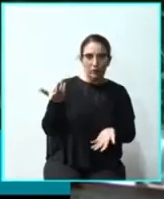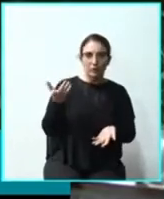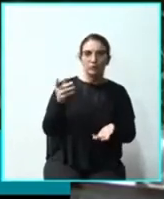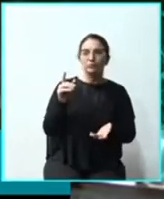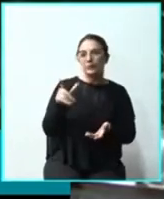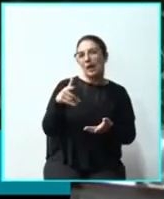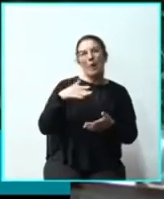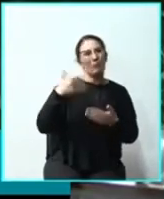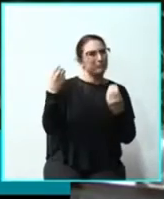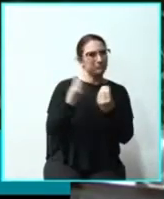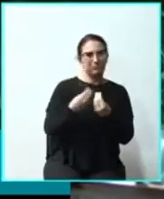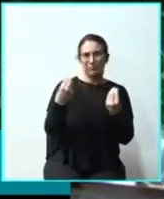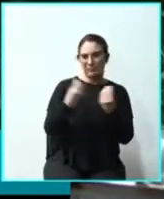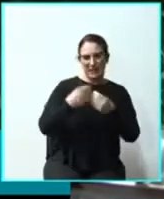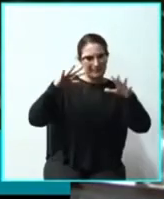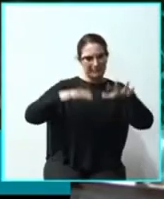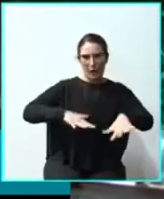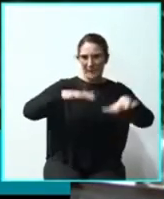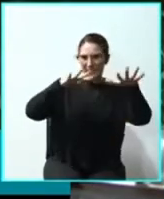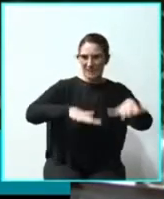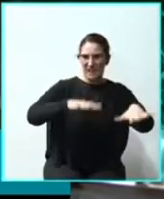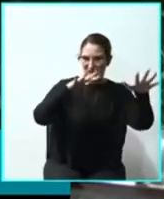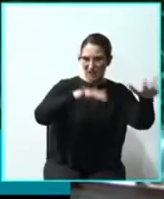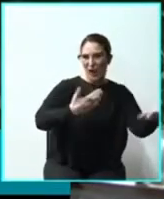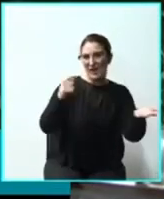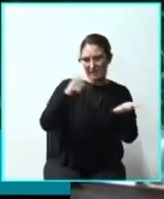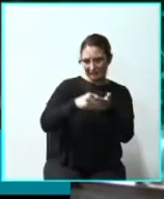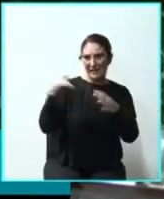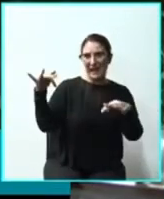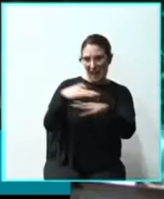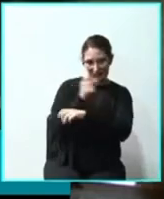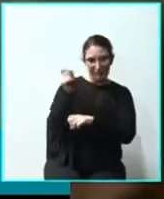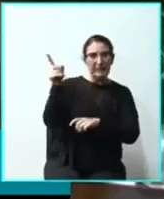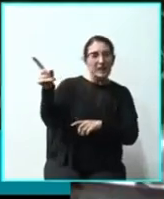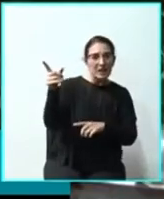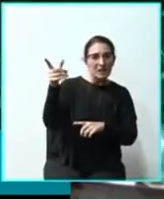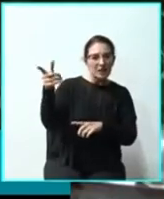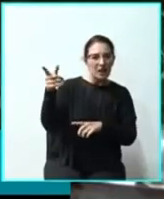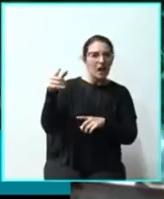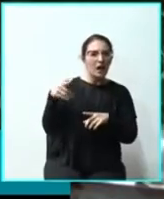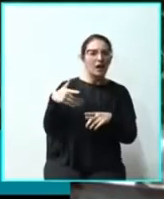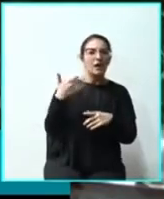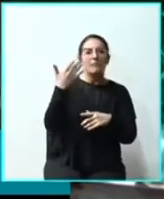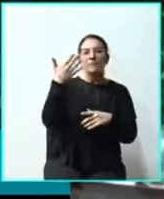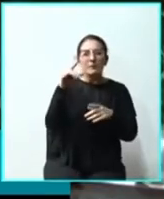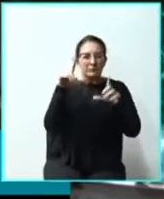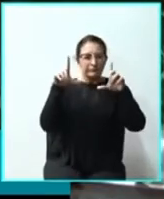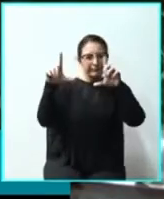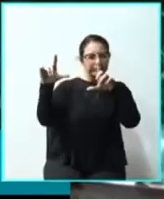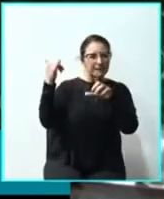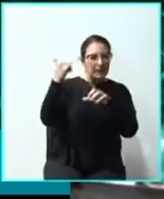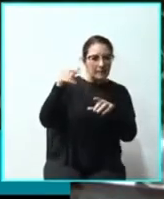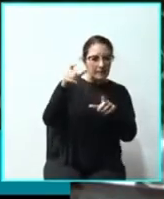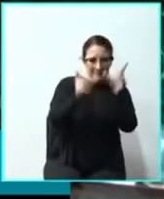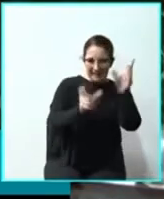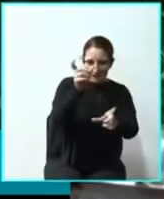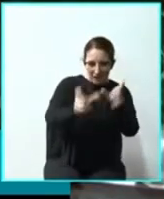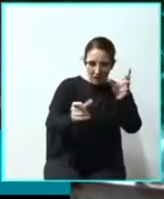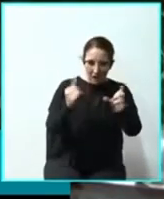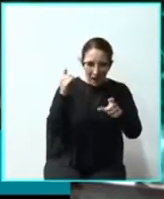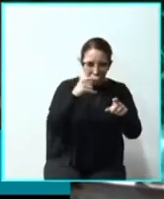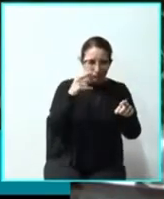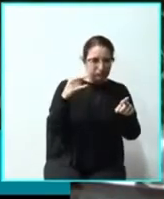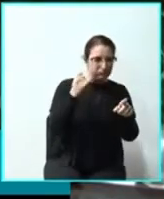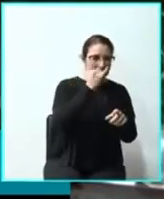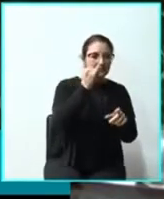amplias movilizaciones que hubo en esa ciudad. Son perseguidas luego por este sistema las personas que participan en Estados Unidos